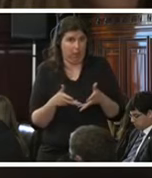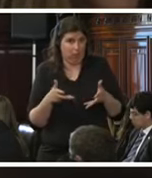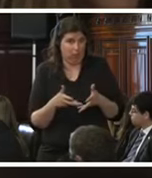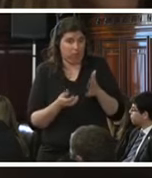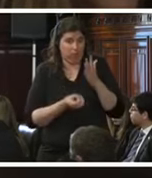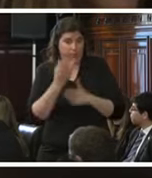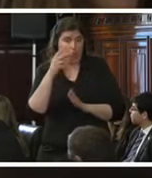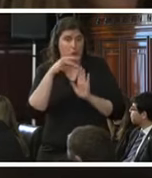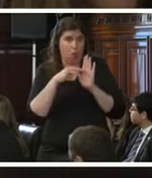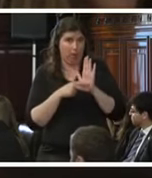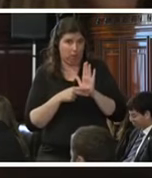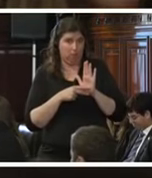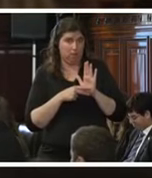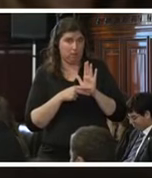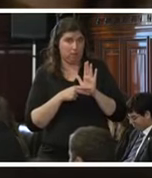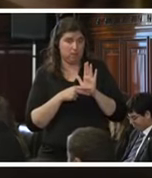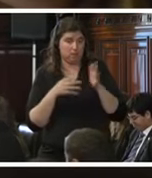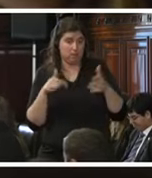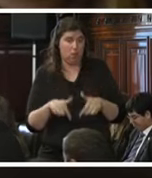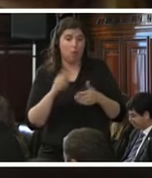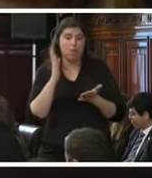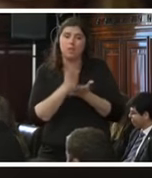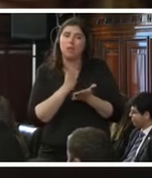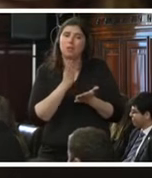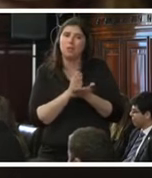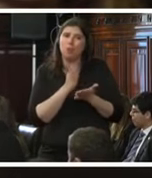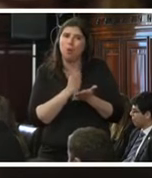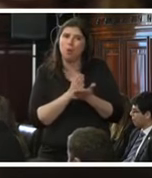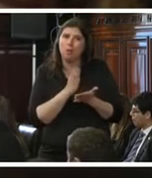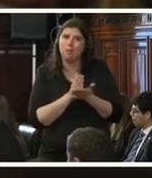sanción solamente resultan aplicables las veces que